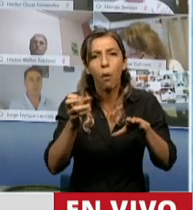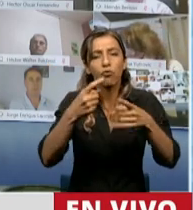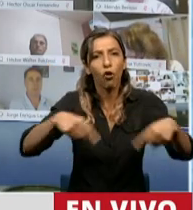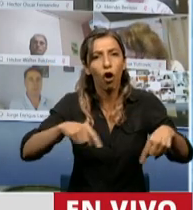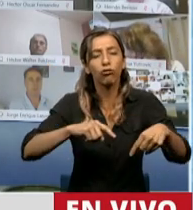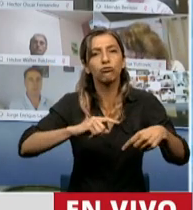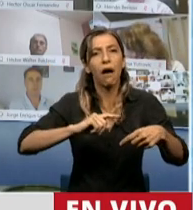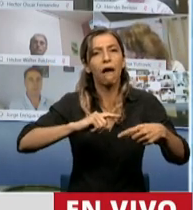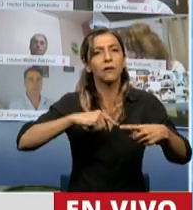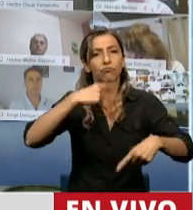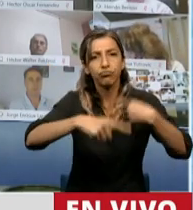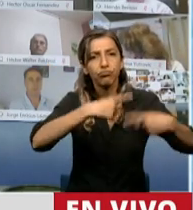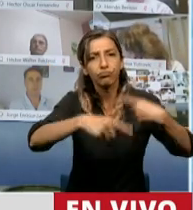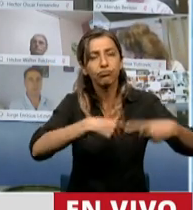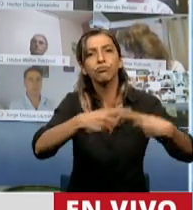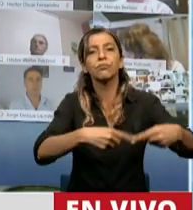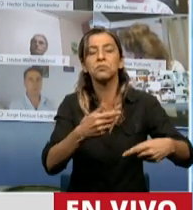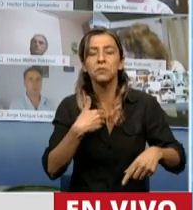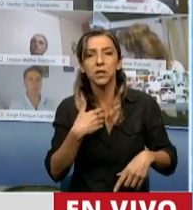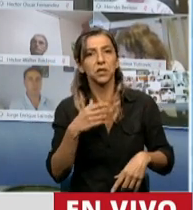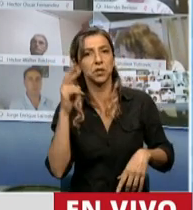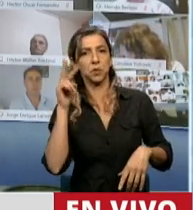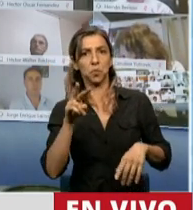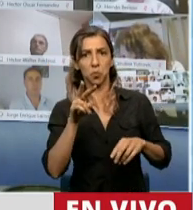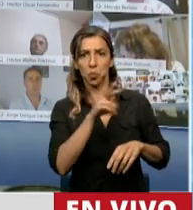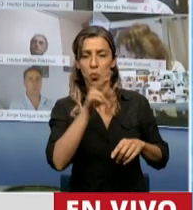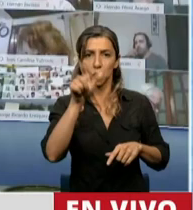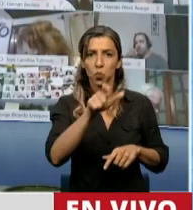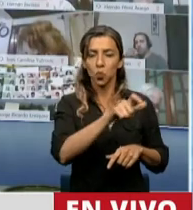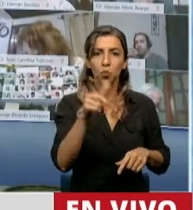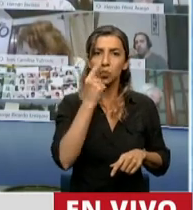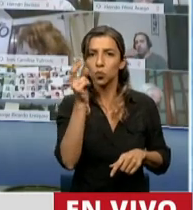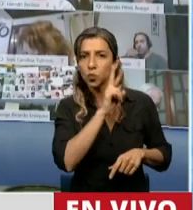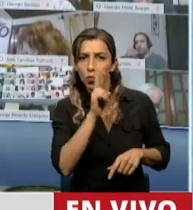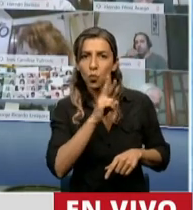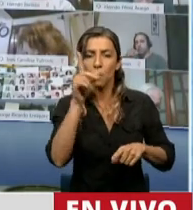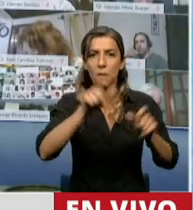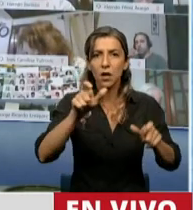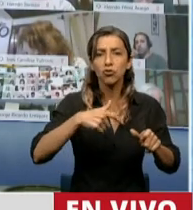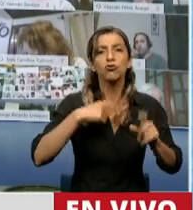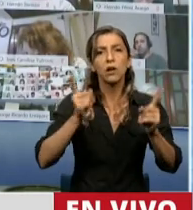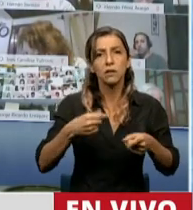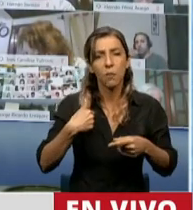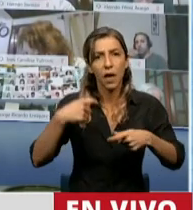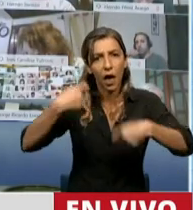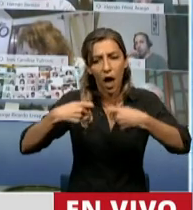de hombres y mujeres que se reivindican con mucho orgullo, cartoneros y cartoneras que separan el origen,